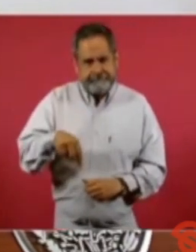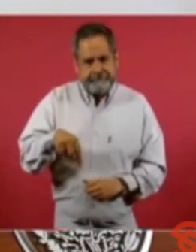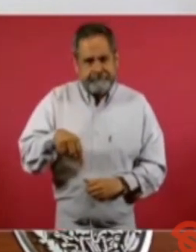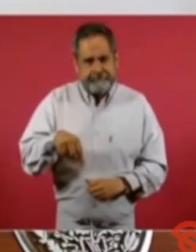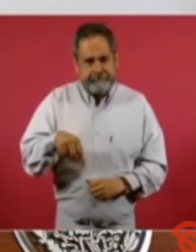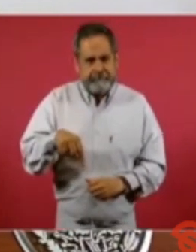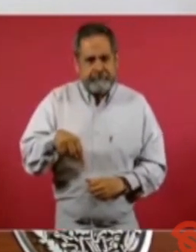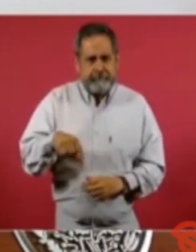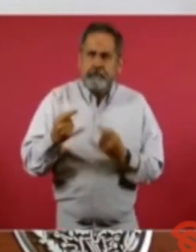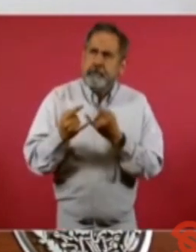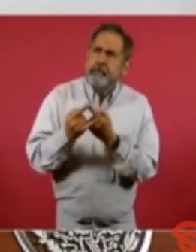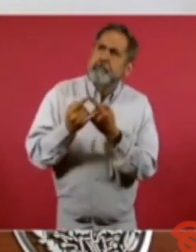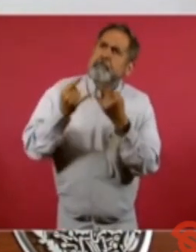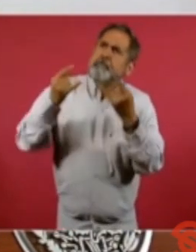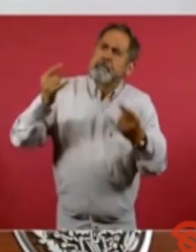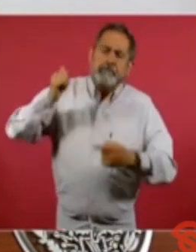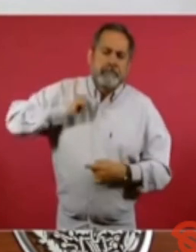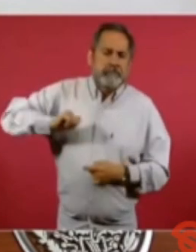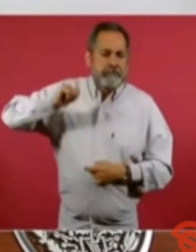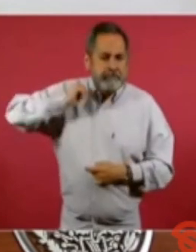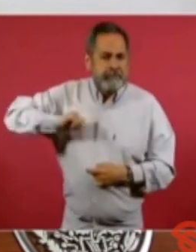un pasado